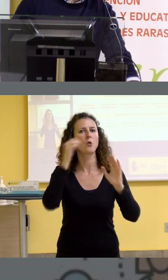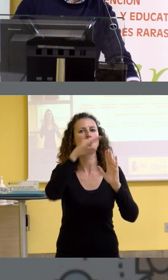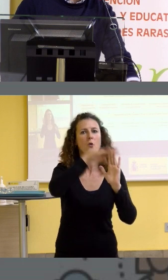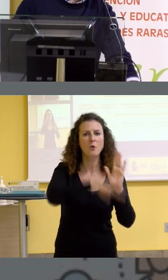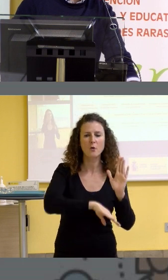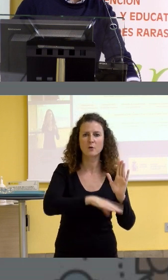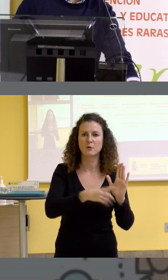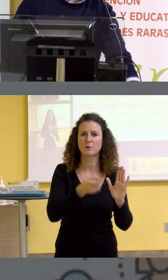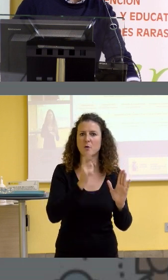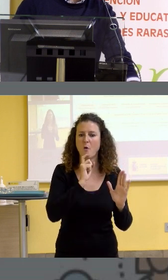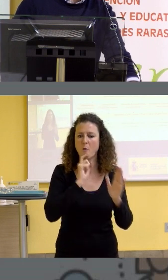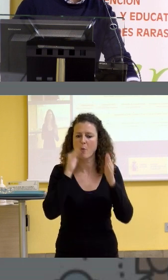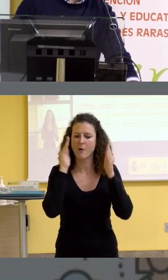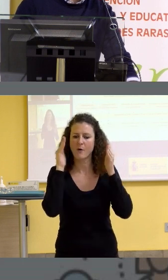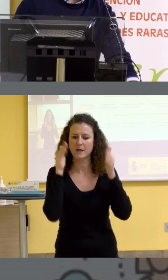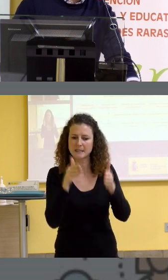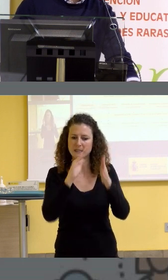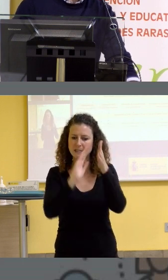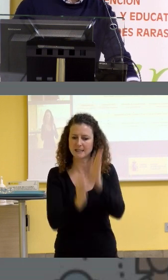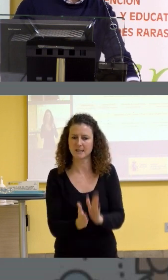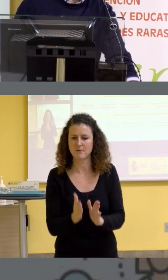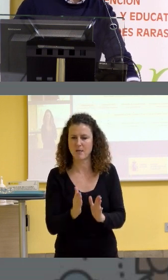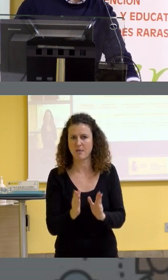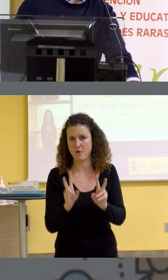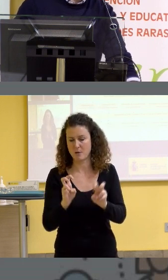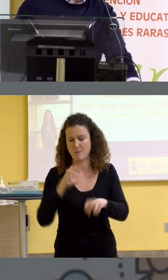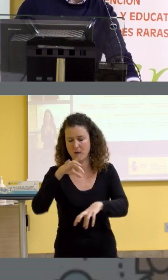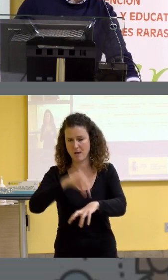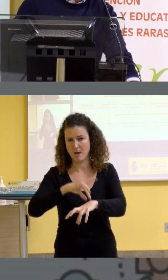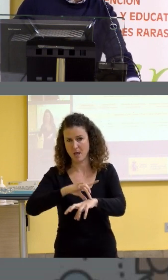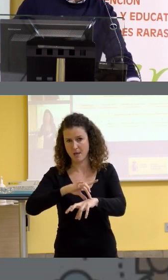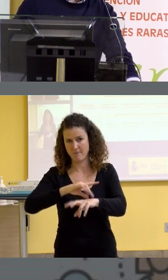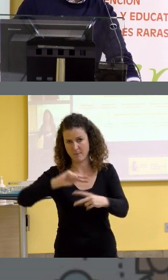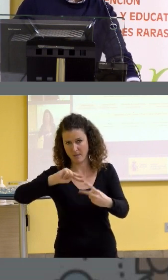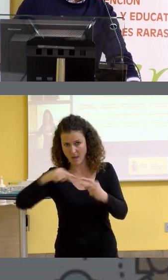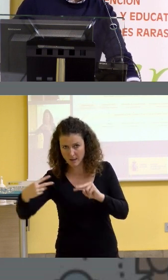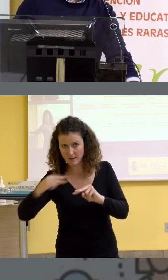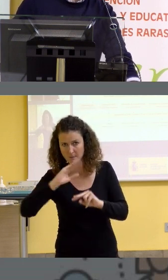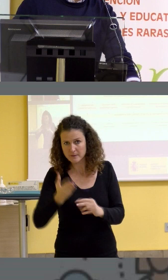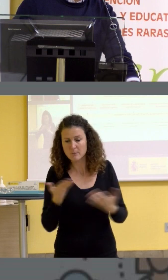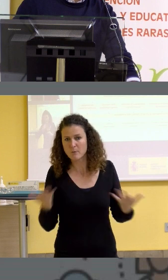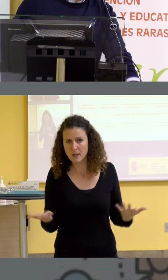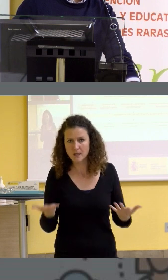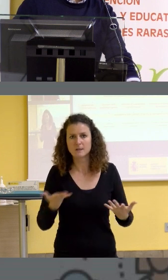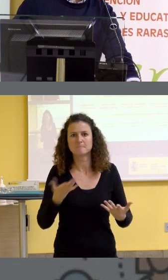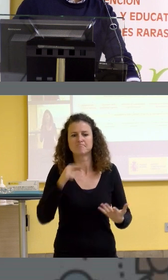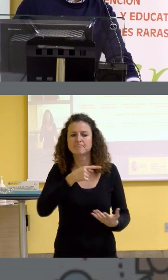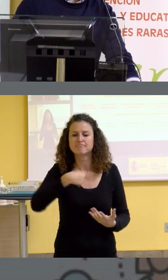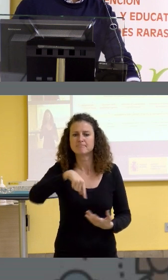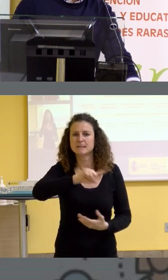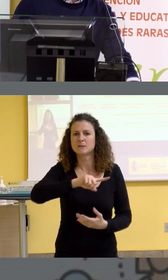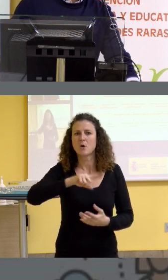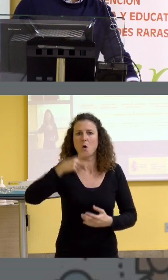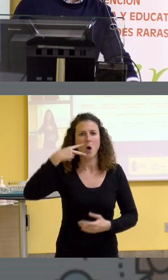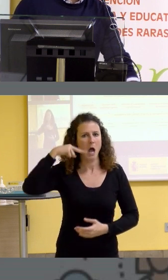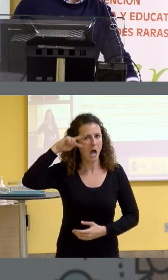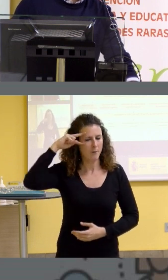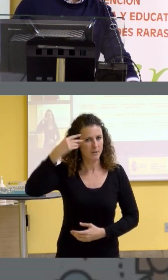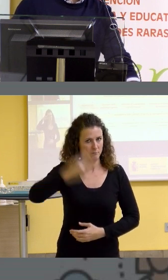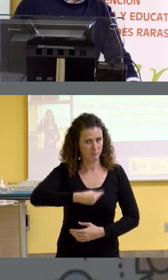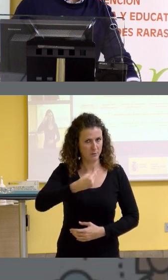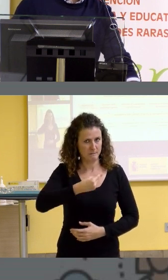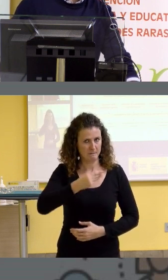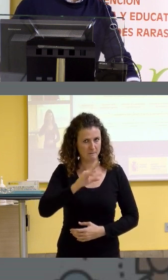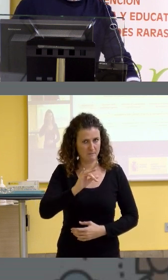probar una intervención sobre la demencia en esta forma genética. Tenían que ser muy expertos y seguramente